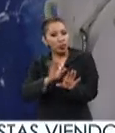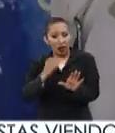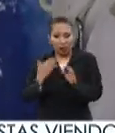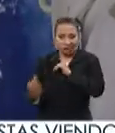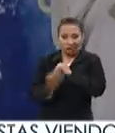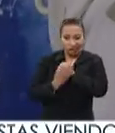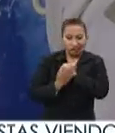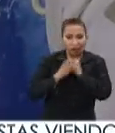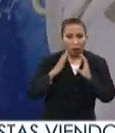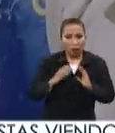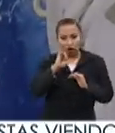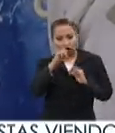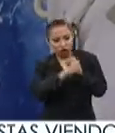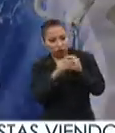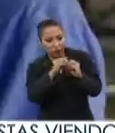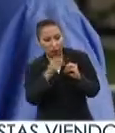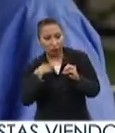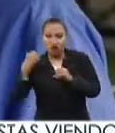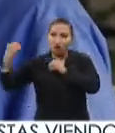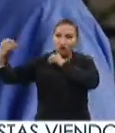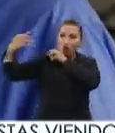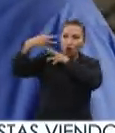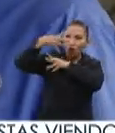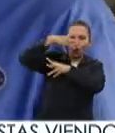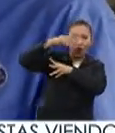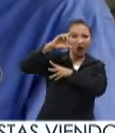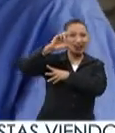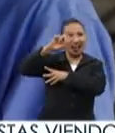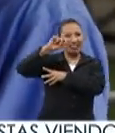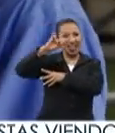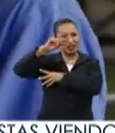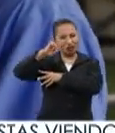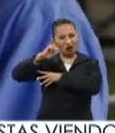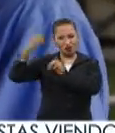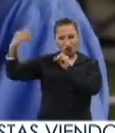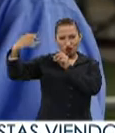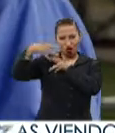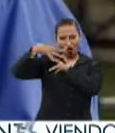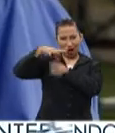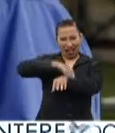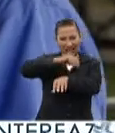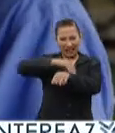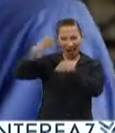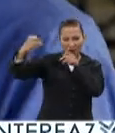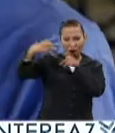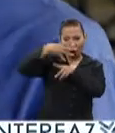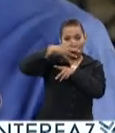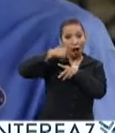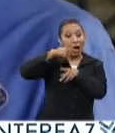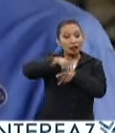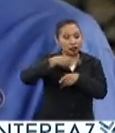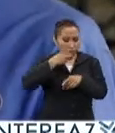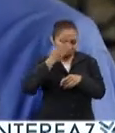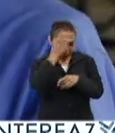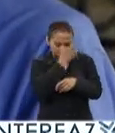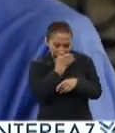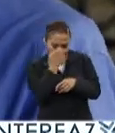cuerpo humano y otros objetos contra la radiación cósmica. Todo eso eventualmente se aplica